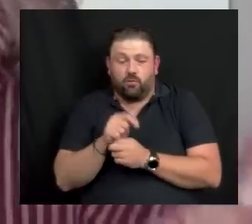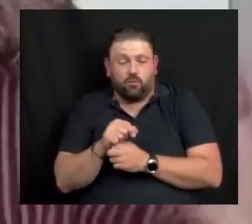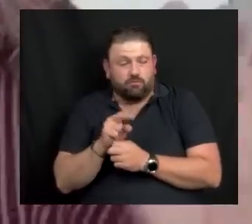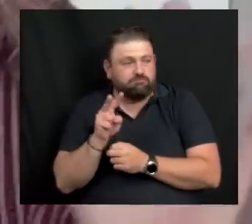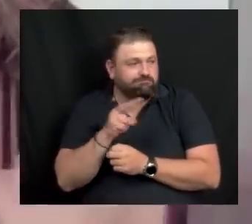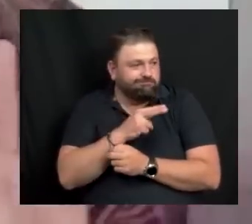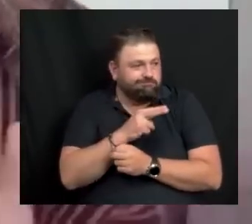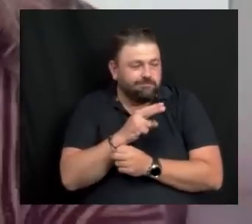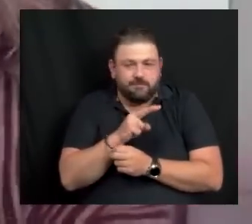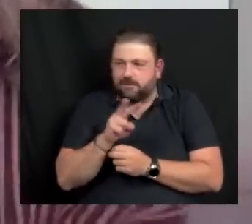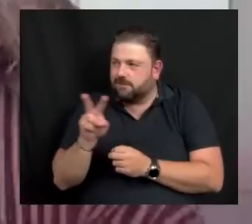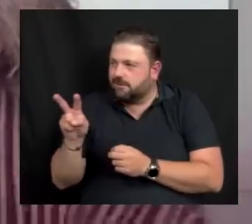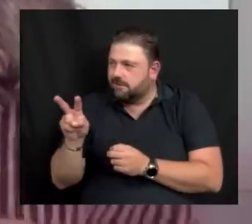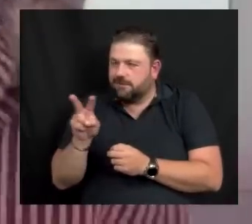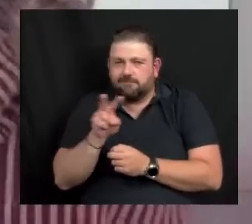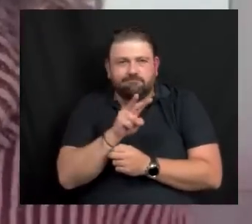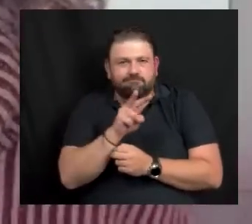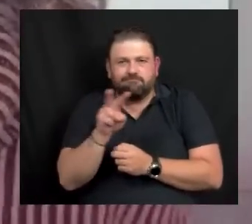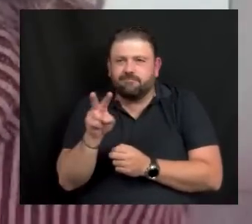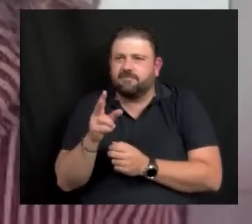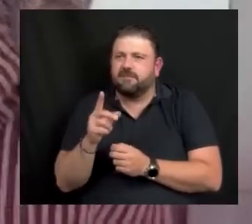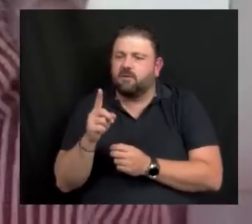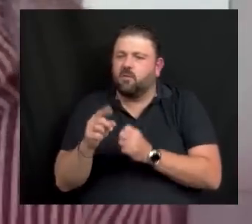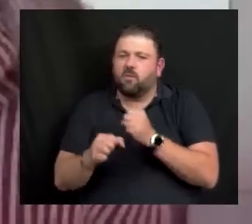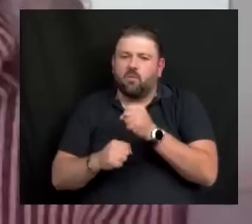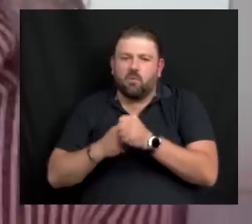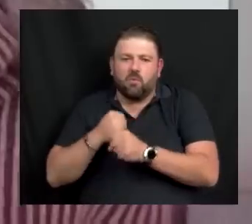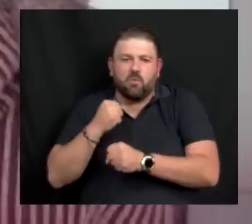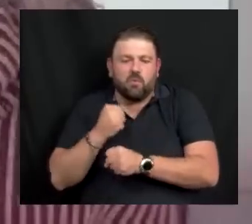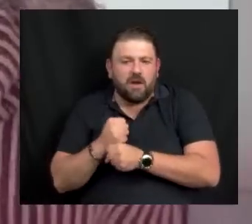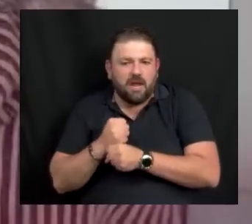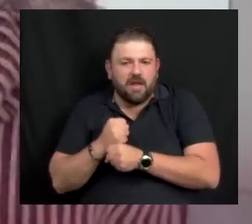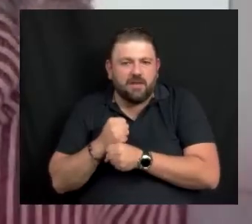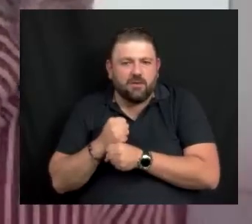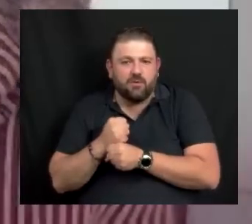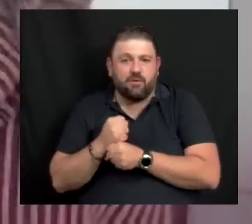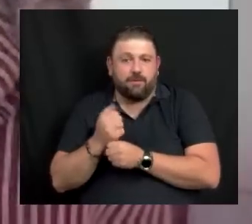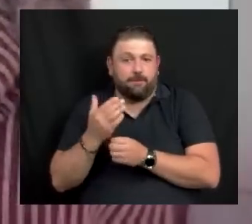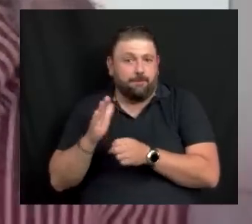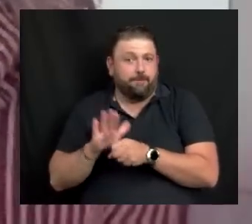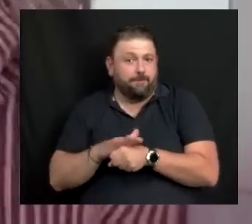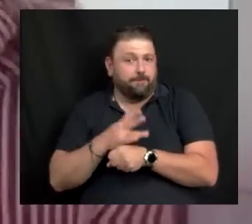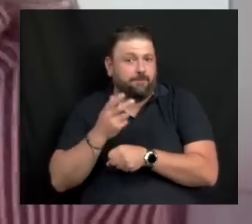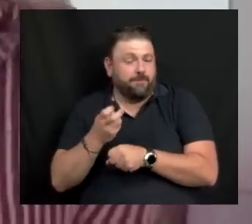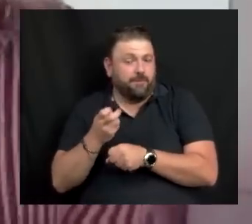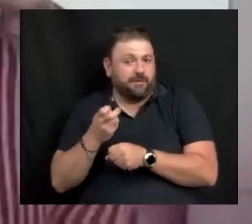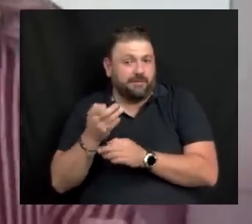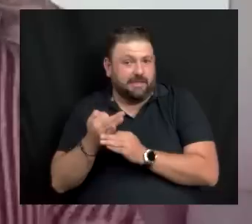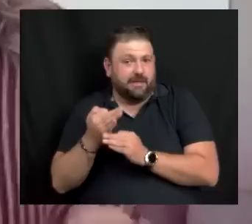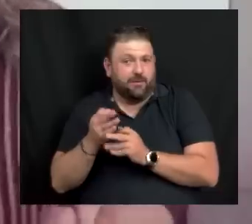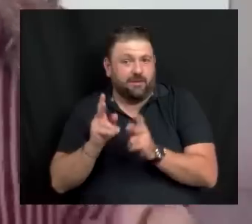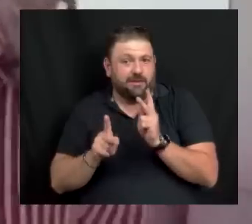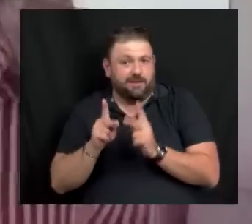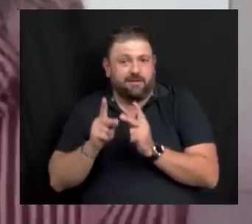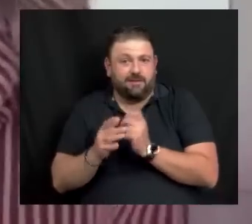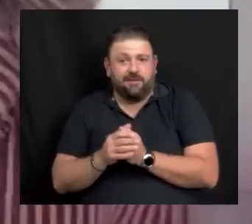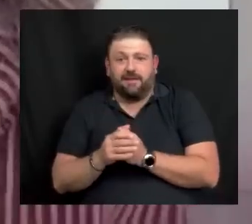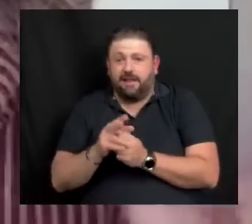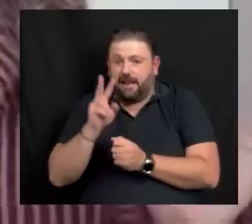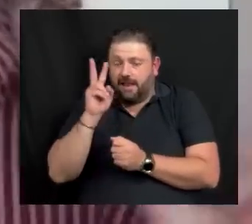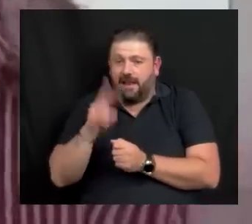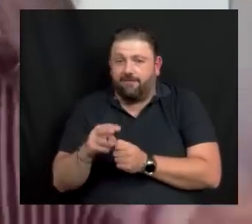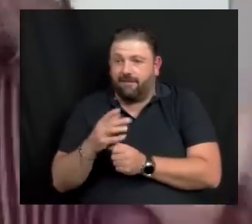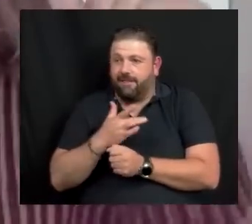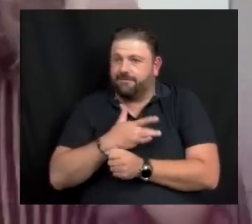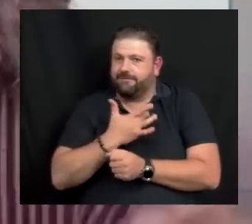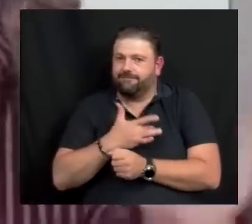todos lados y luego veo un año que me espera como este que le vamos a platicar, pues se siente uno bien a gusto, bien